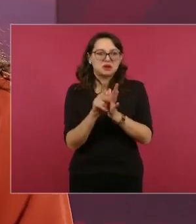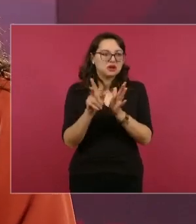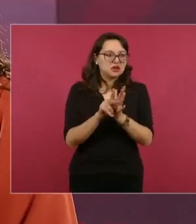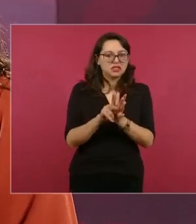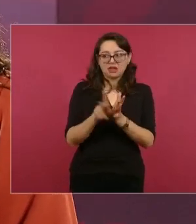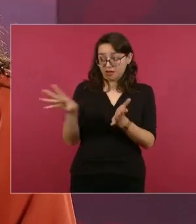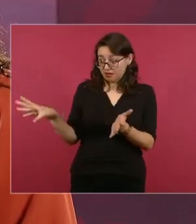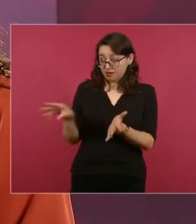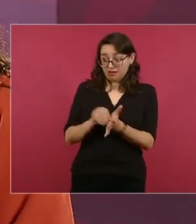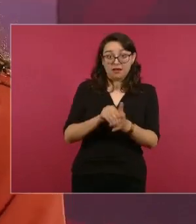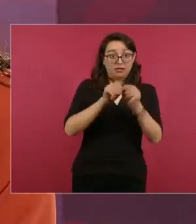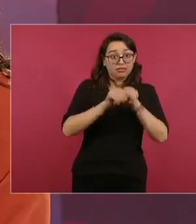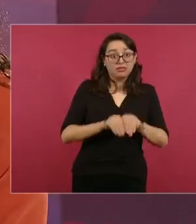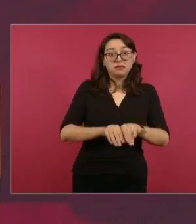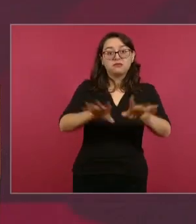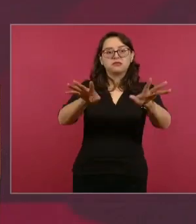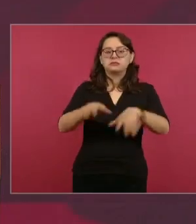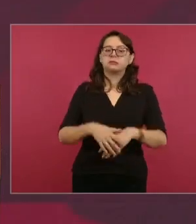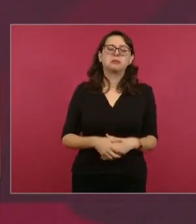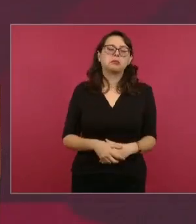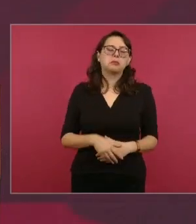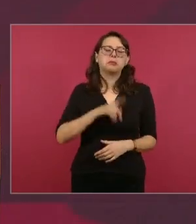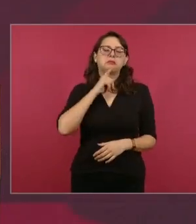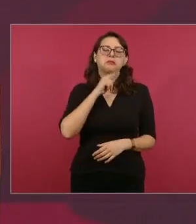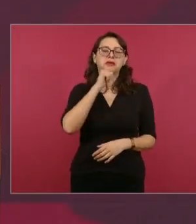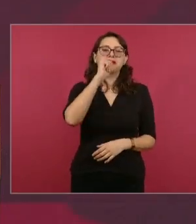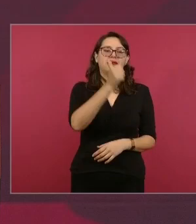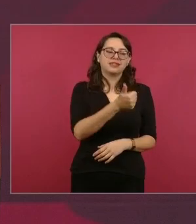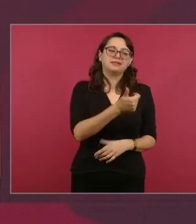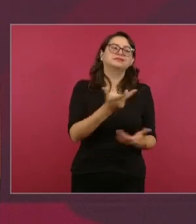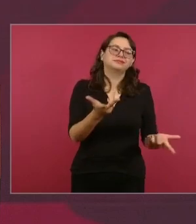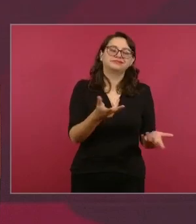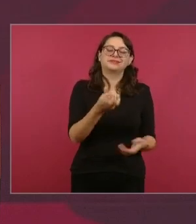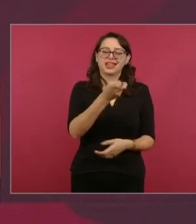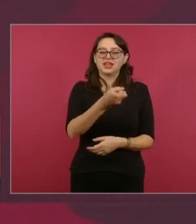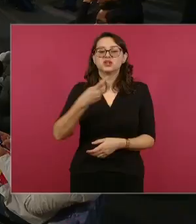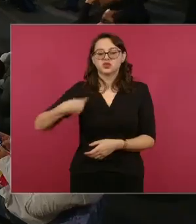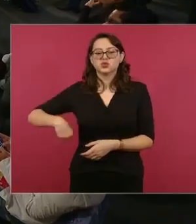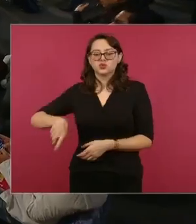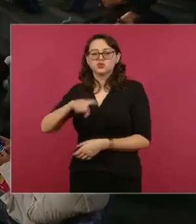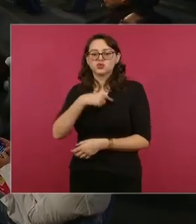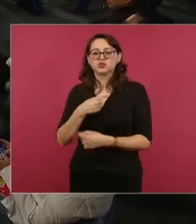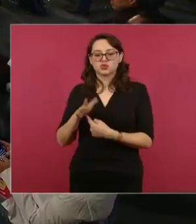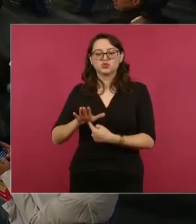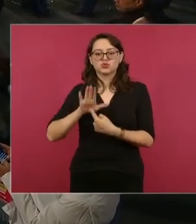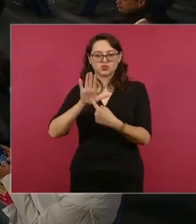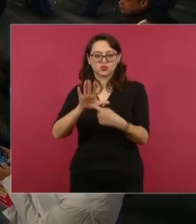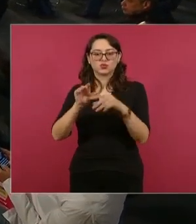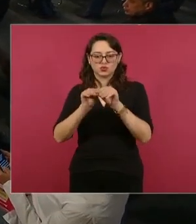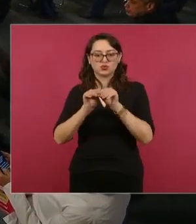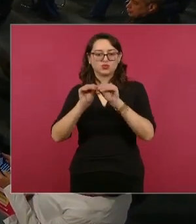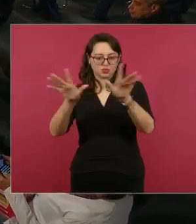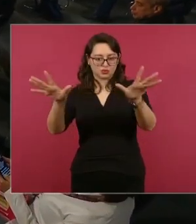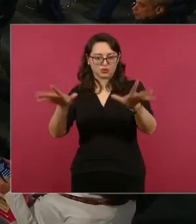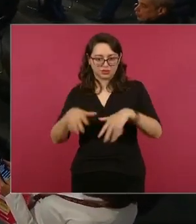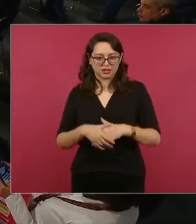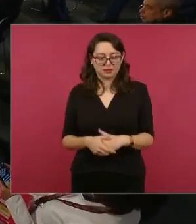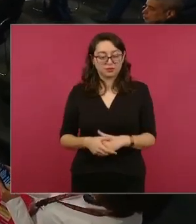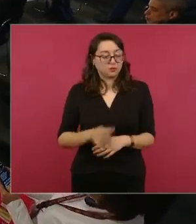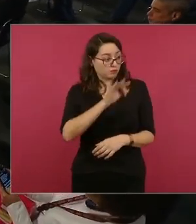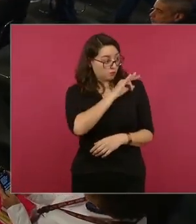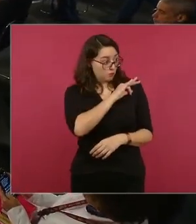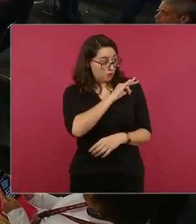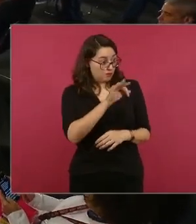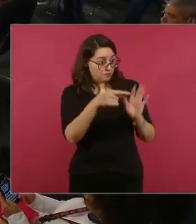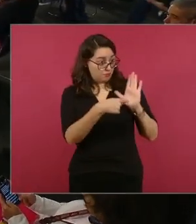momento de esta conferencia antes de pasar a las preguntas y le vamos a pedir a Jesús Ramírez que pueda mostrarnos los